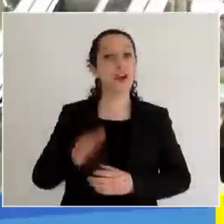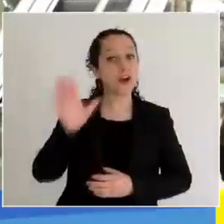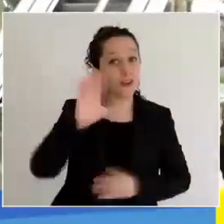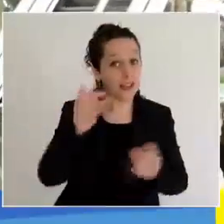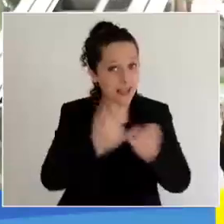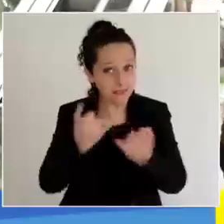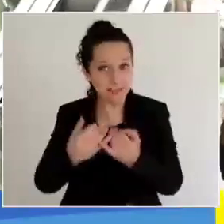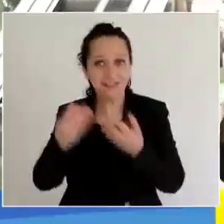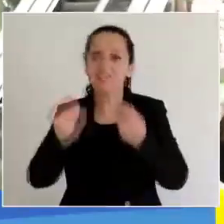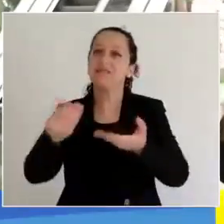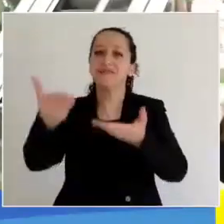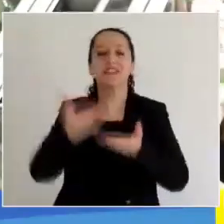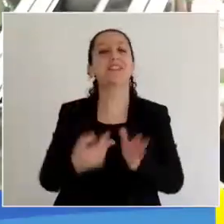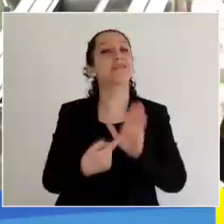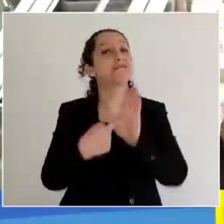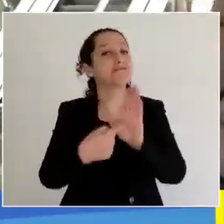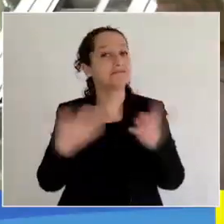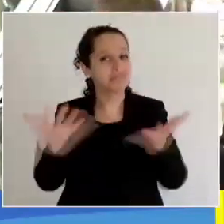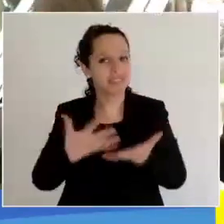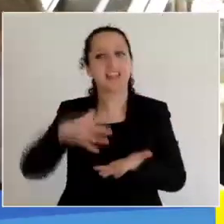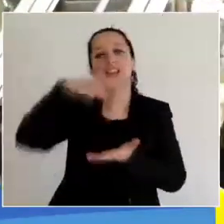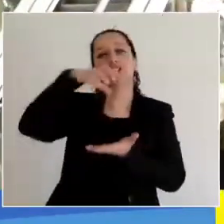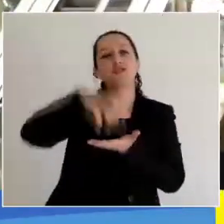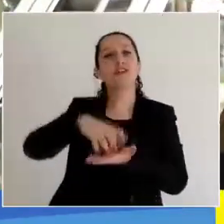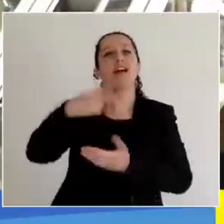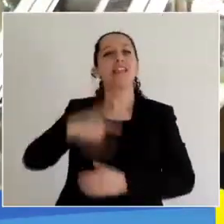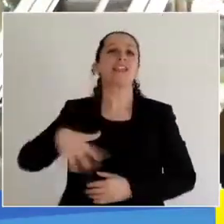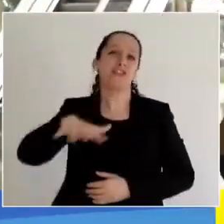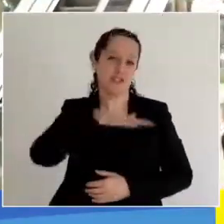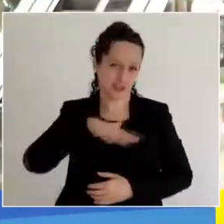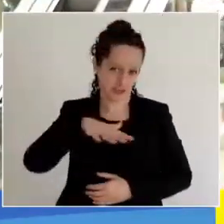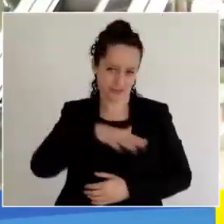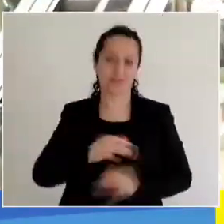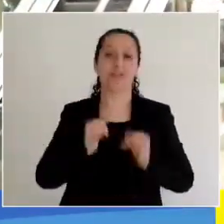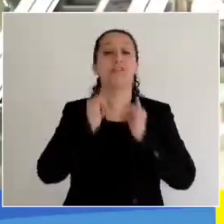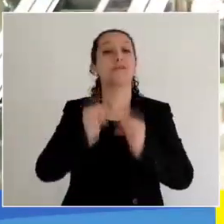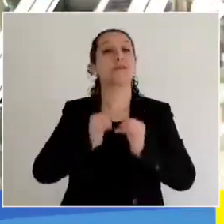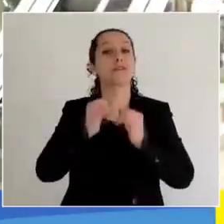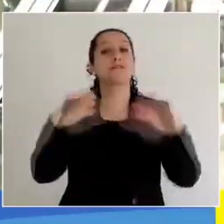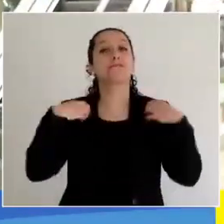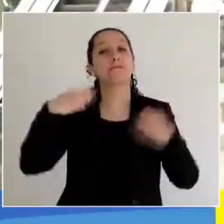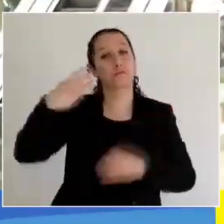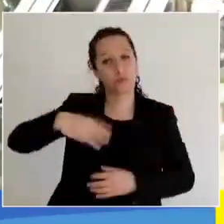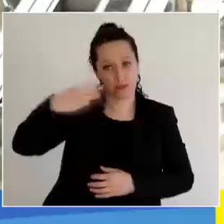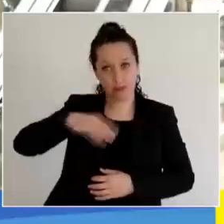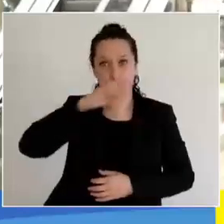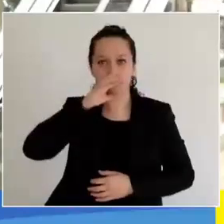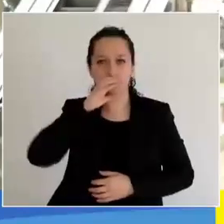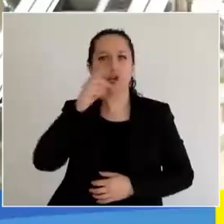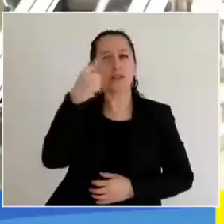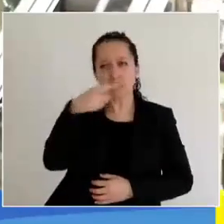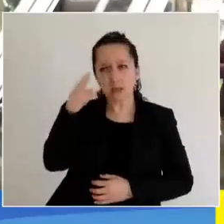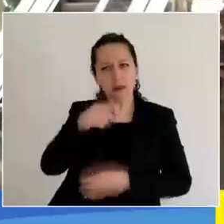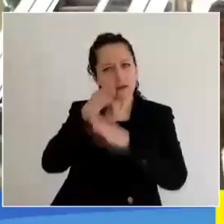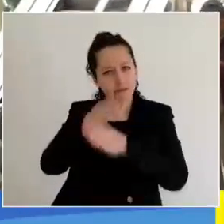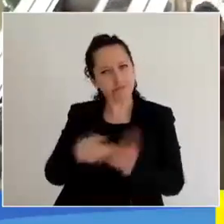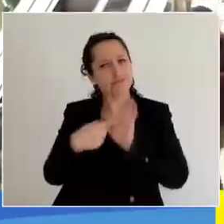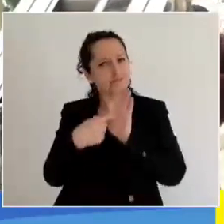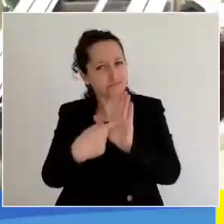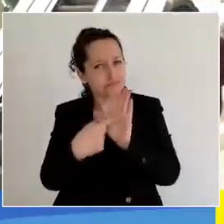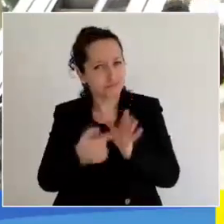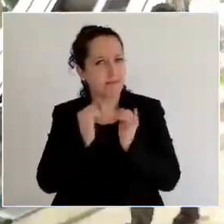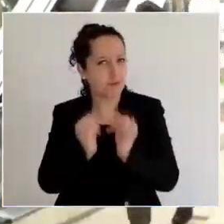Hola amigas y amigos, bienvenidos a un nuevo capítulo de Ciudad de Todas y Todos, el informativo semanal de la Municipalidad de Concepción.